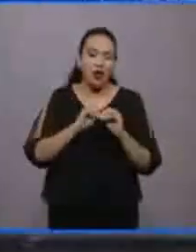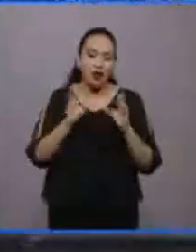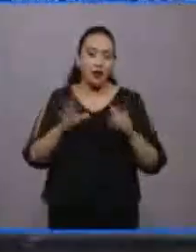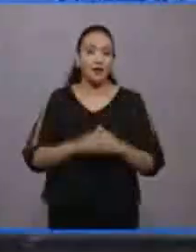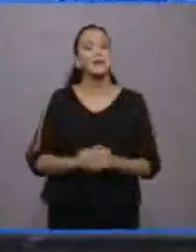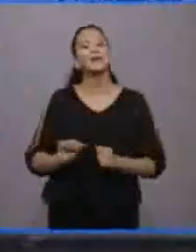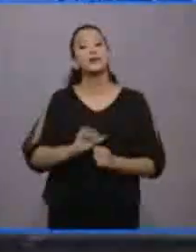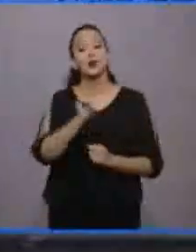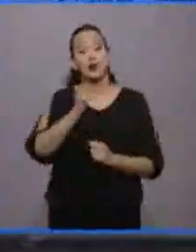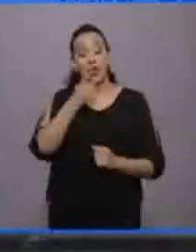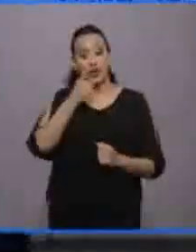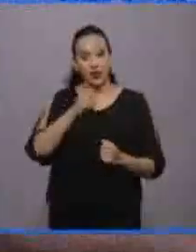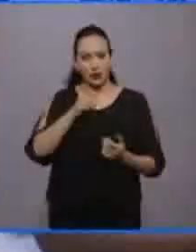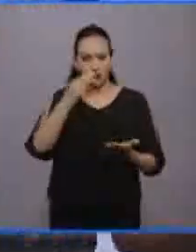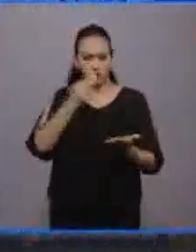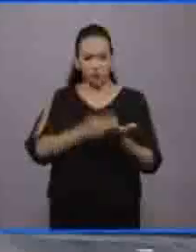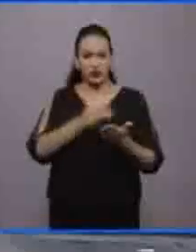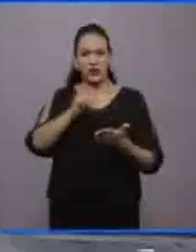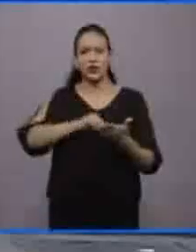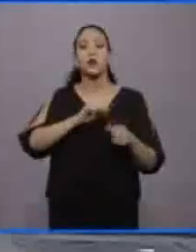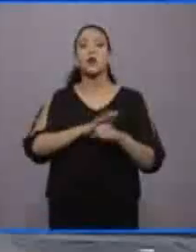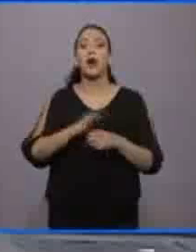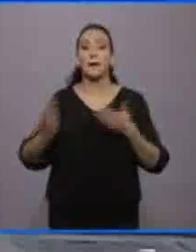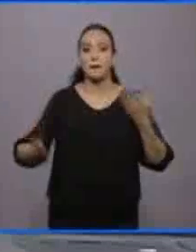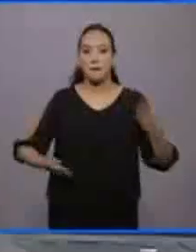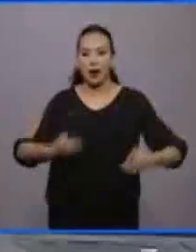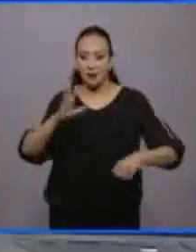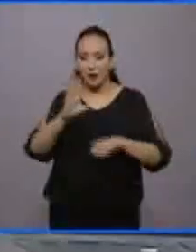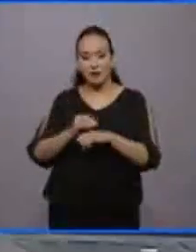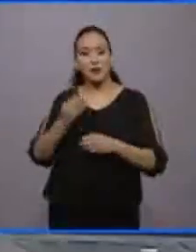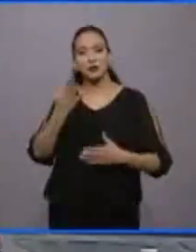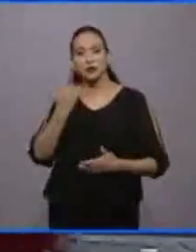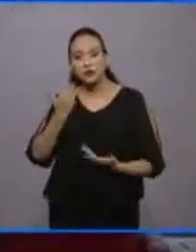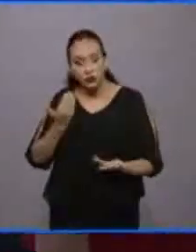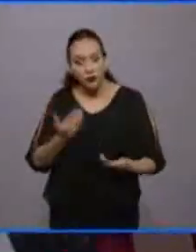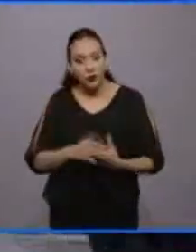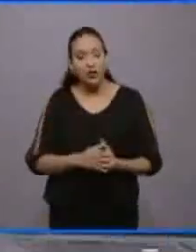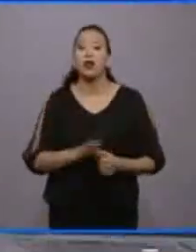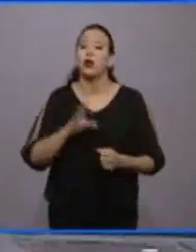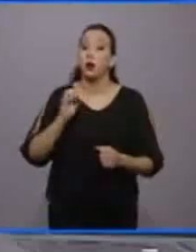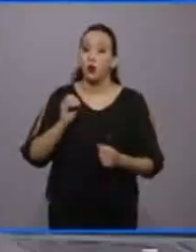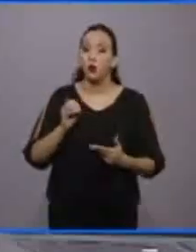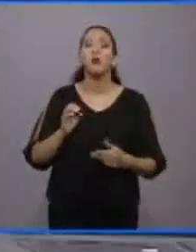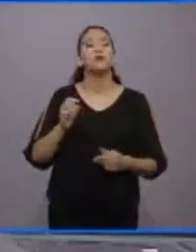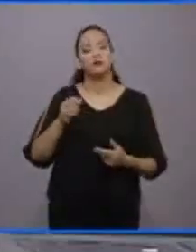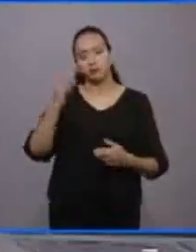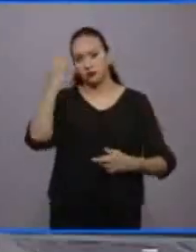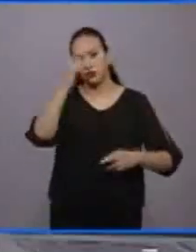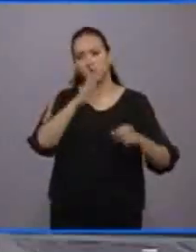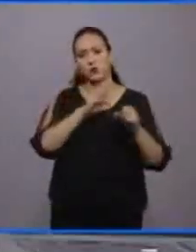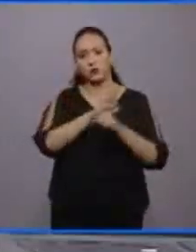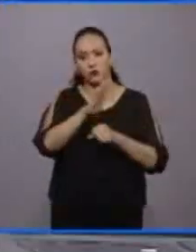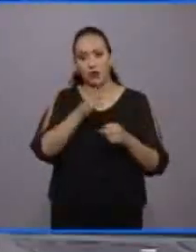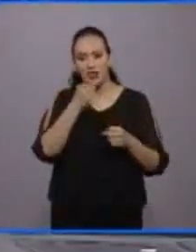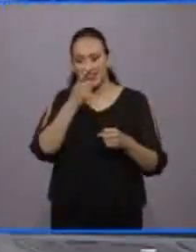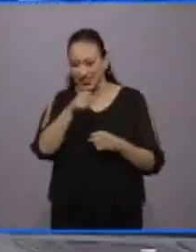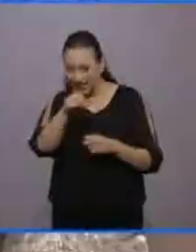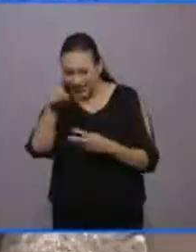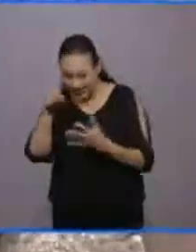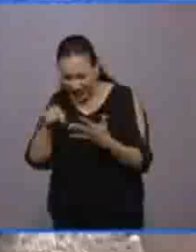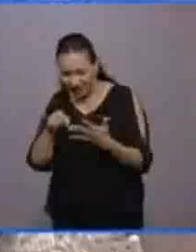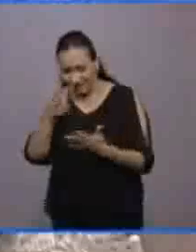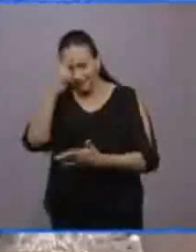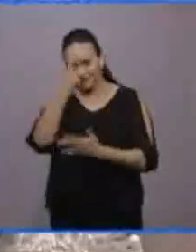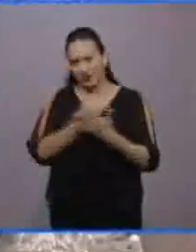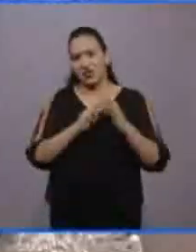las que imponían multas por realizar bailes sin permiso o de forma reiterada, al considerar que resultaban violatorias del